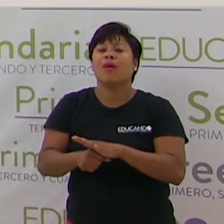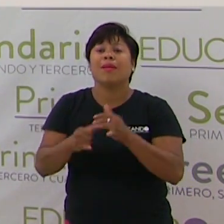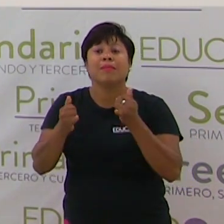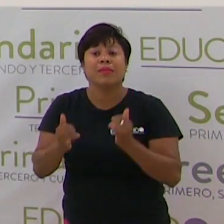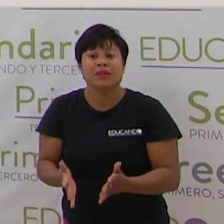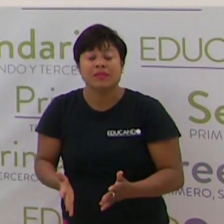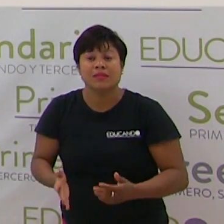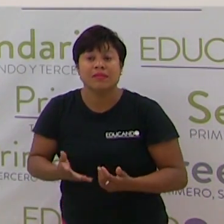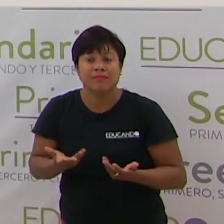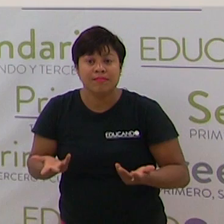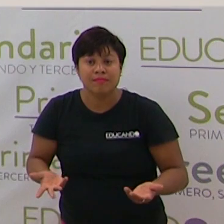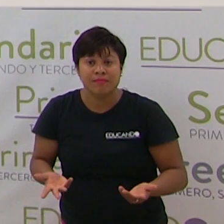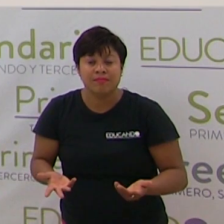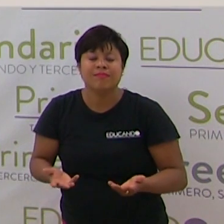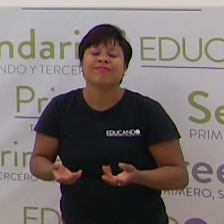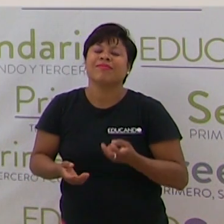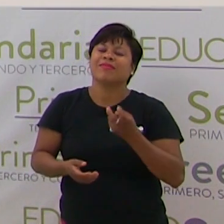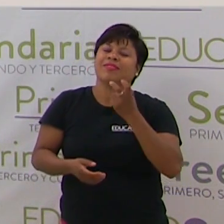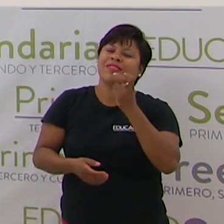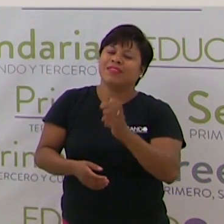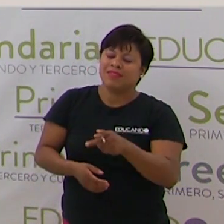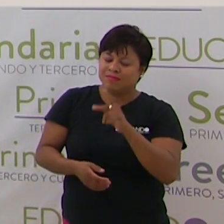más? Pues